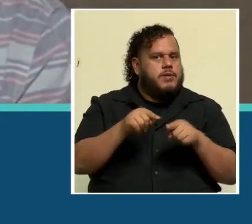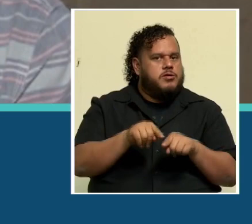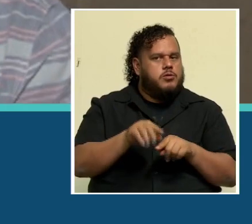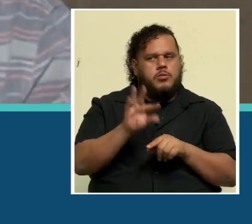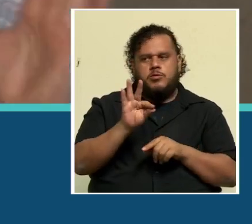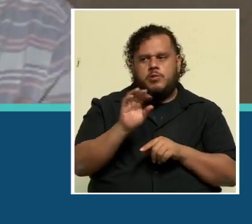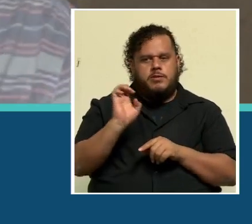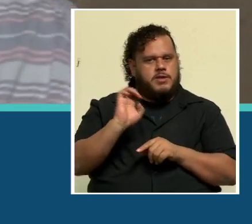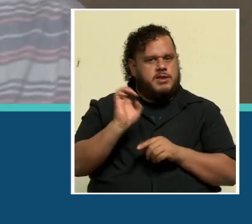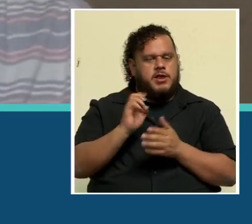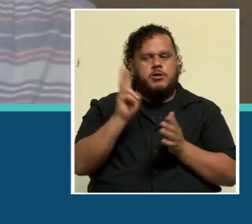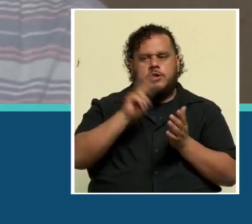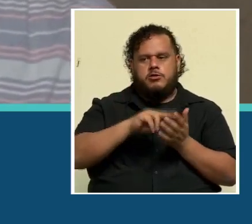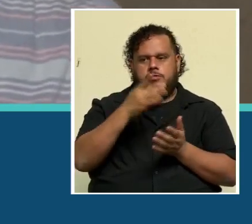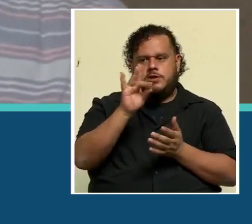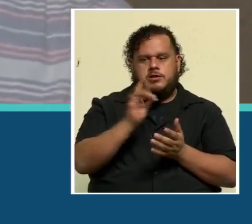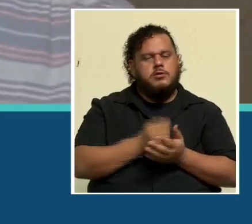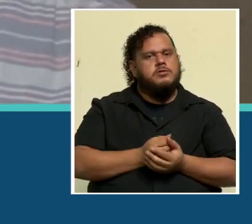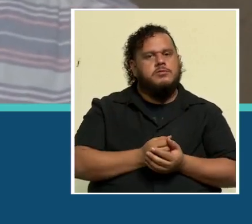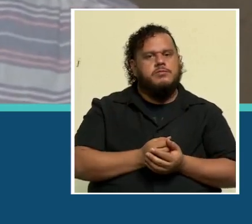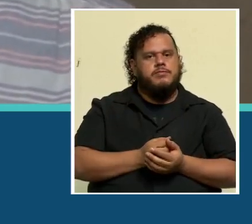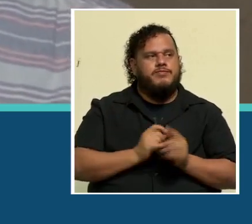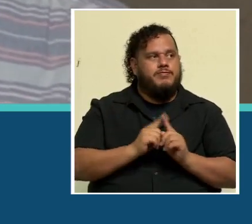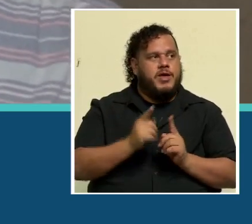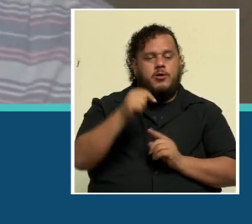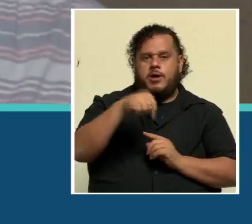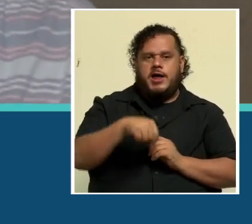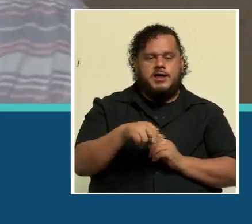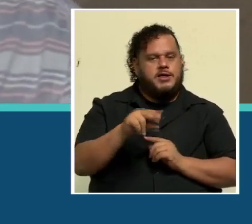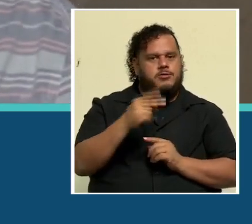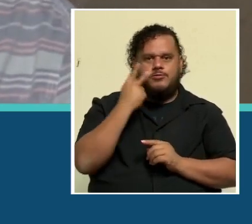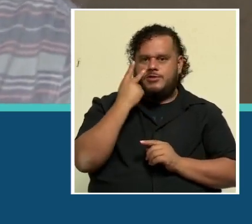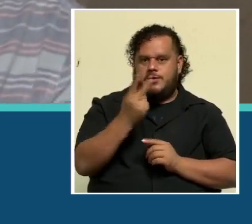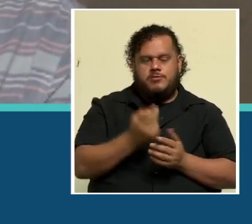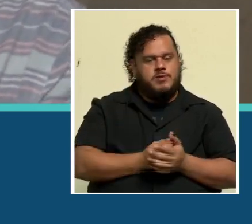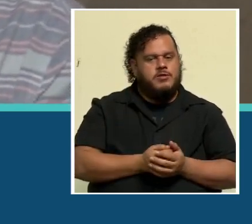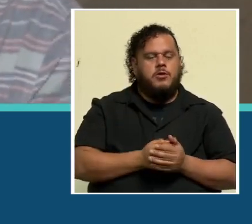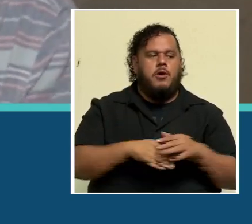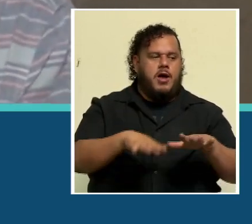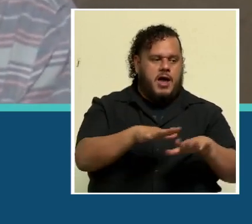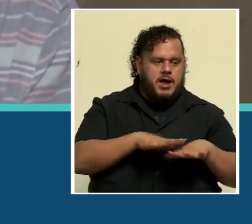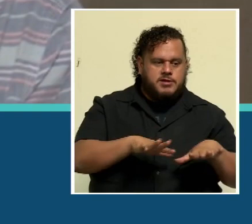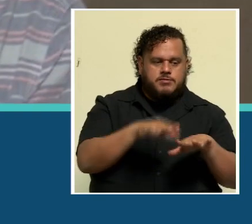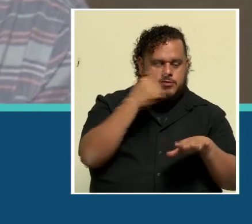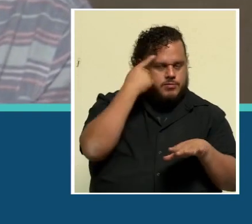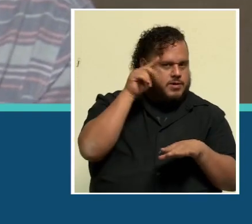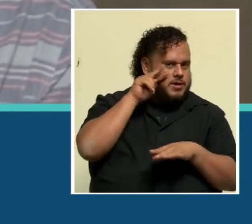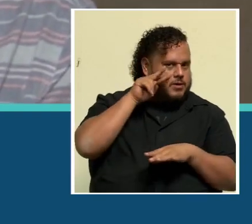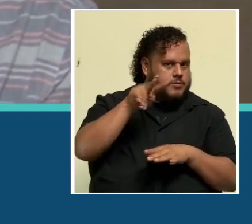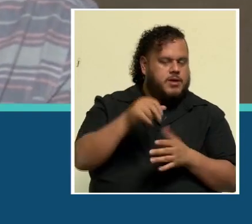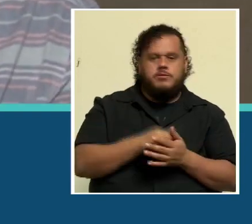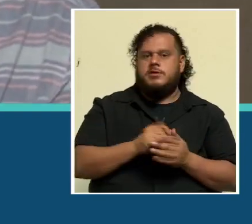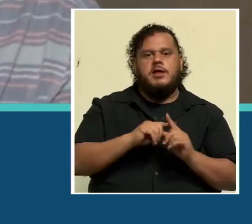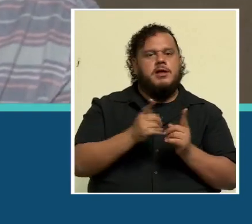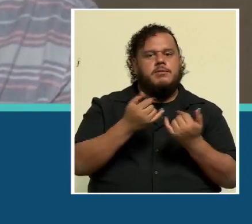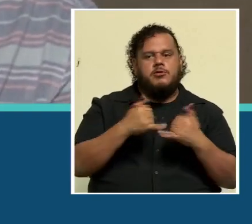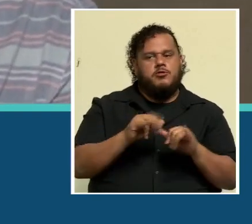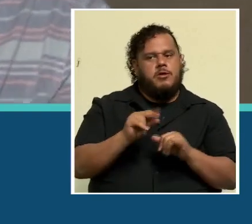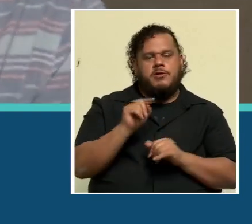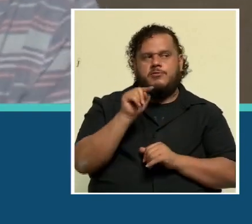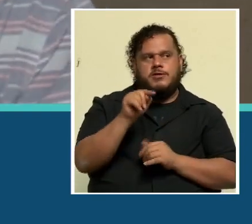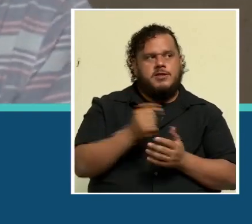9 de enero, en el 2018. Pero aquí no lo estamos observando, hay espacio para que lo veamos, pero todavía no está